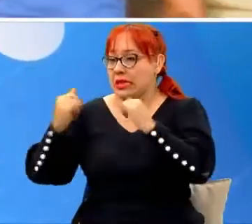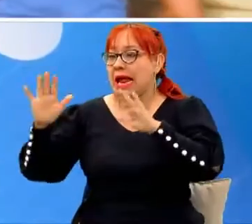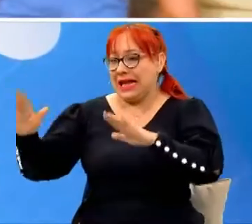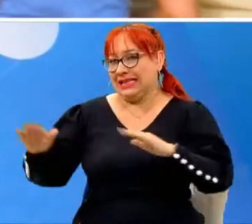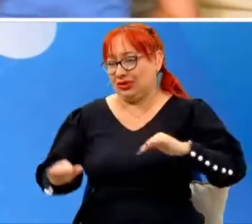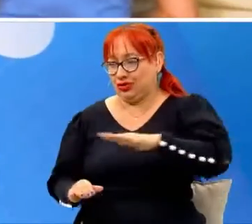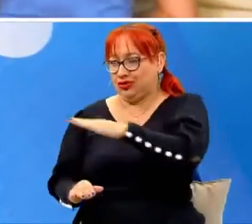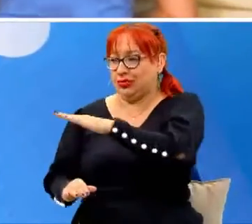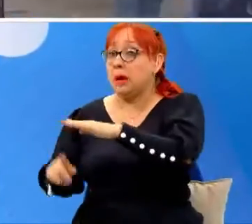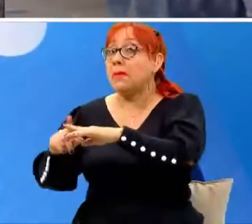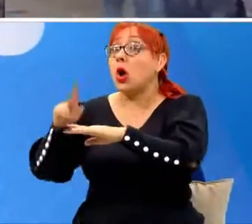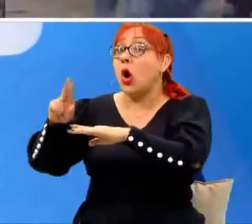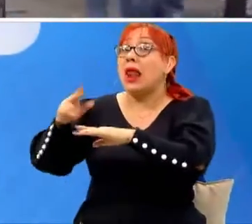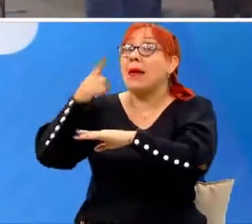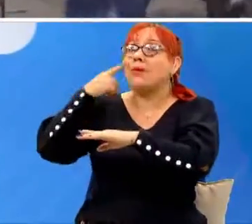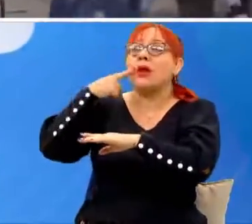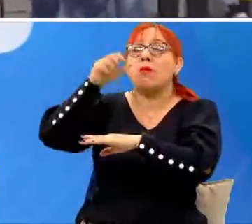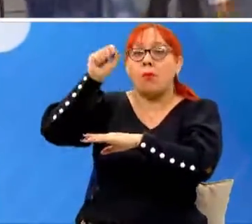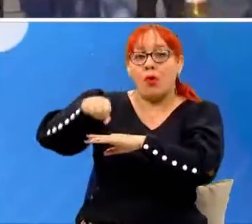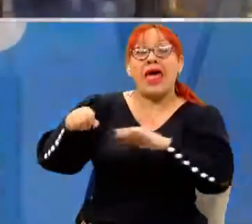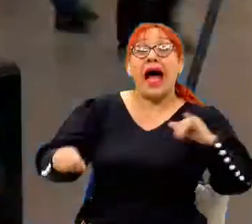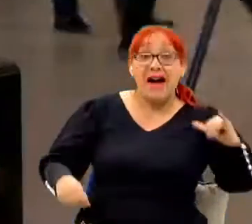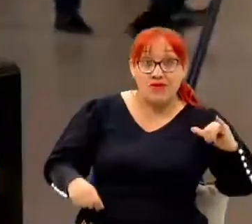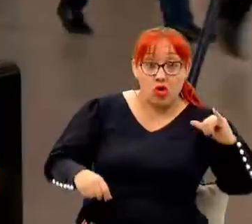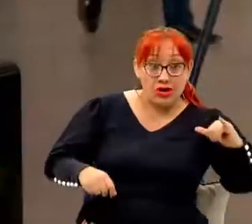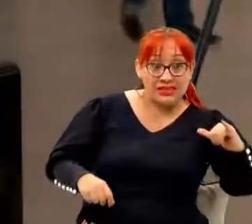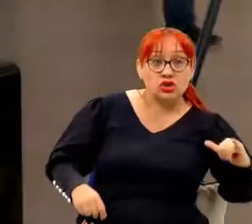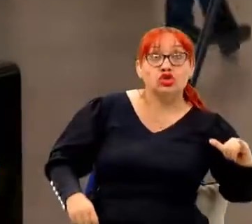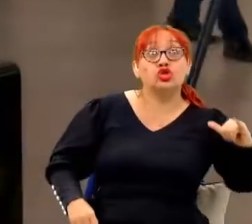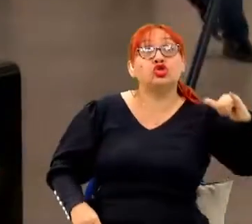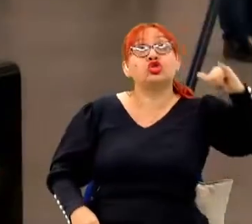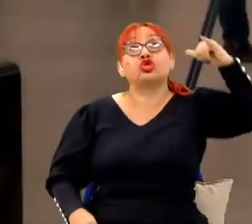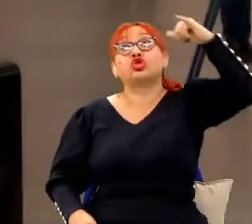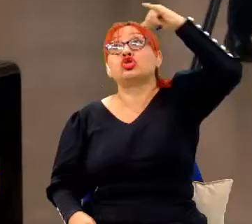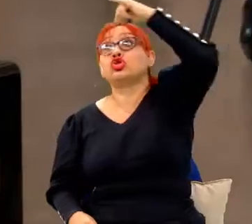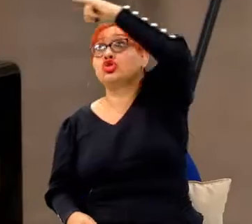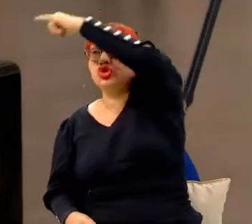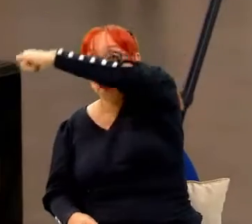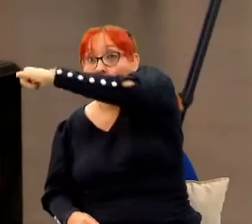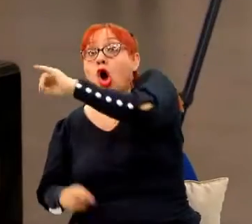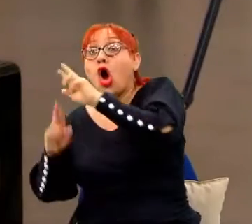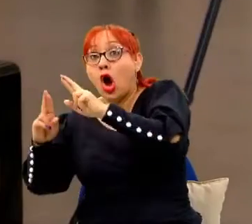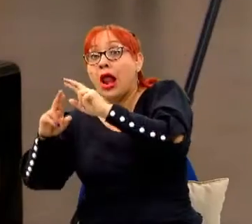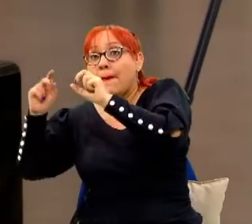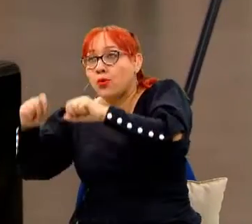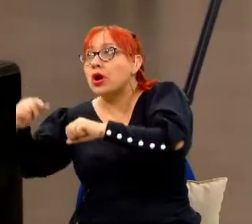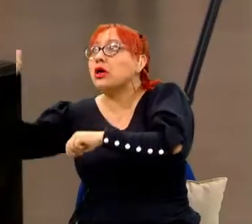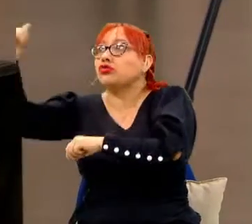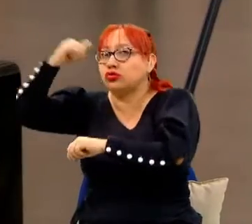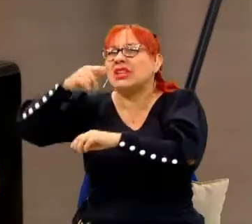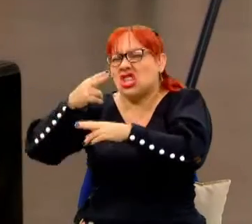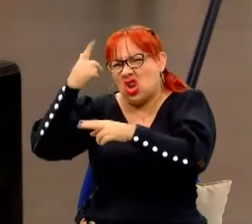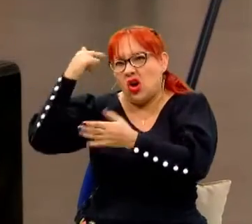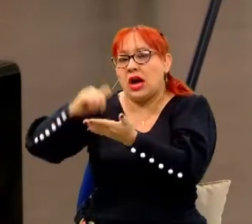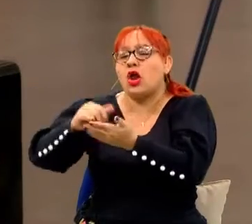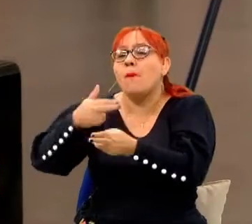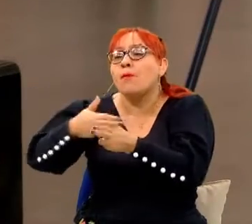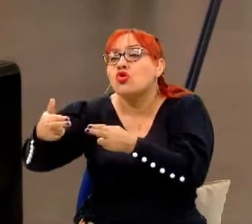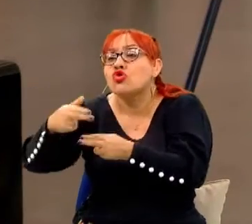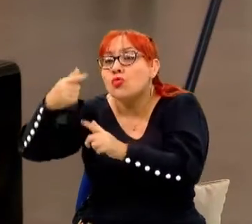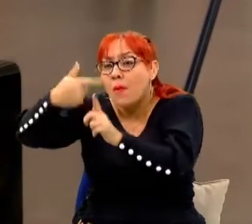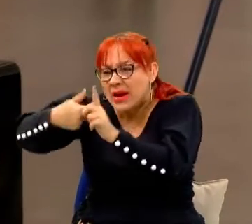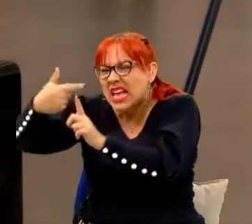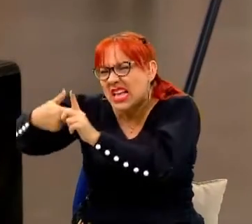adelante estaremos hablando también de lo que sucederá a las 2:30 de la tarde, pero aquí conozca algunos de los detalles de las primeras horas de esta reunión.